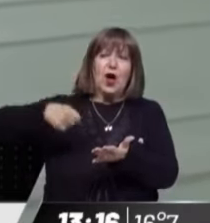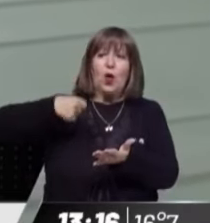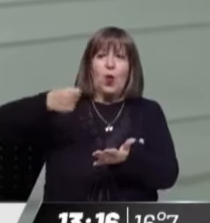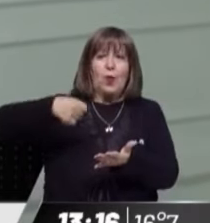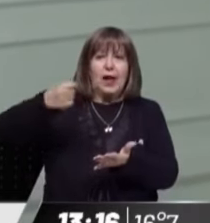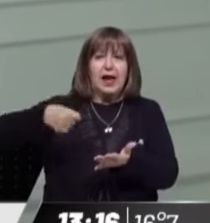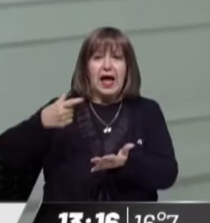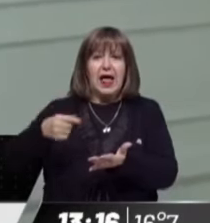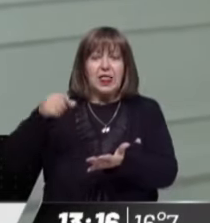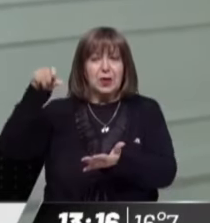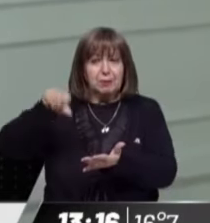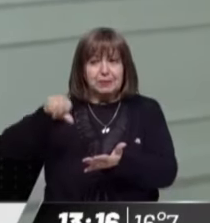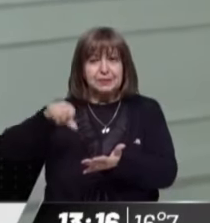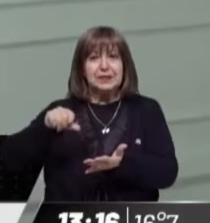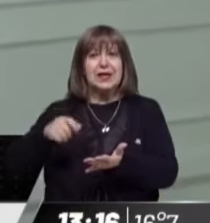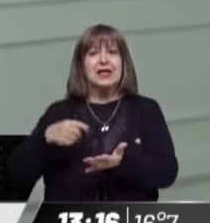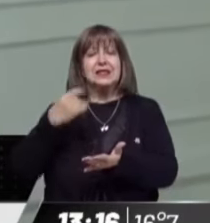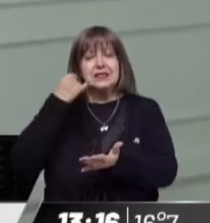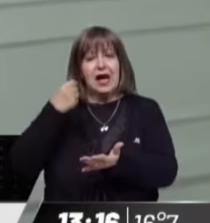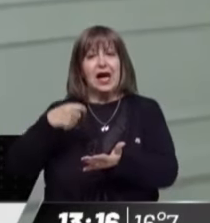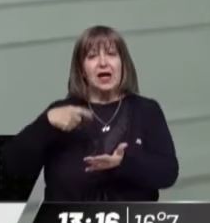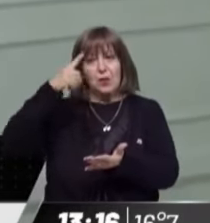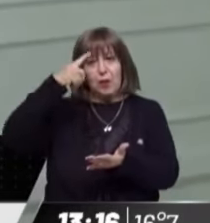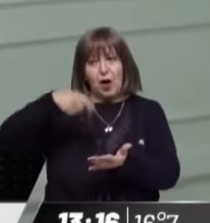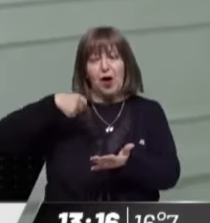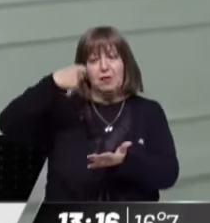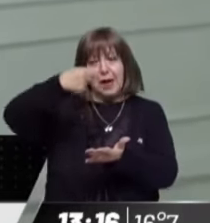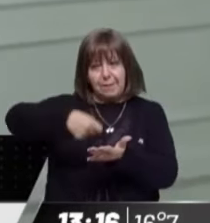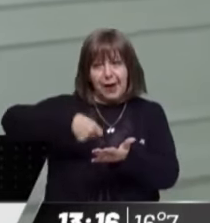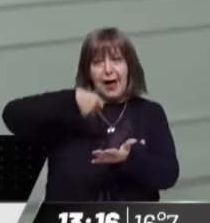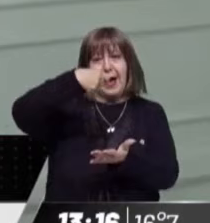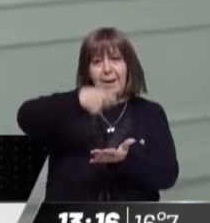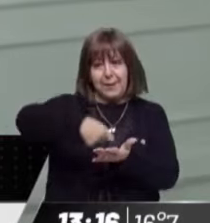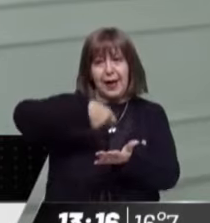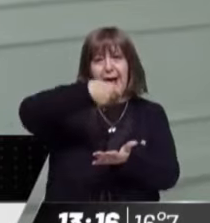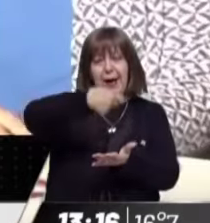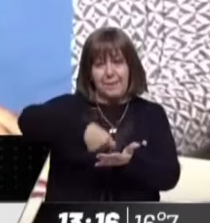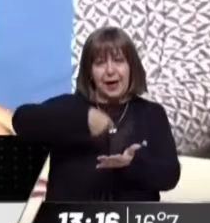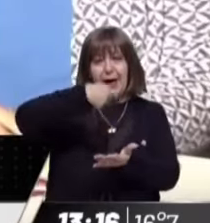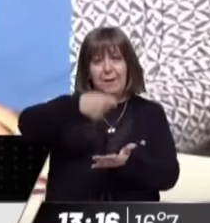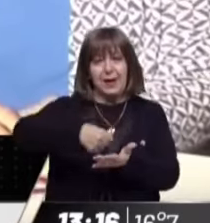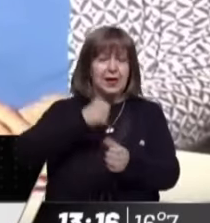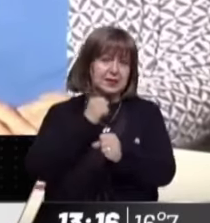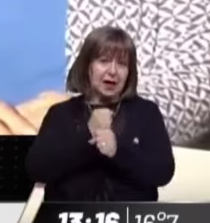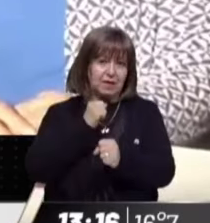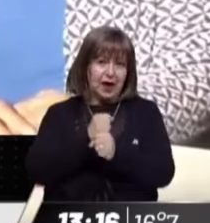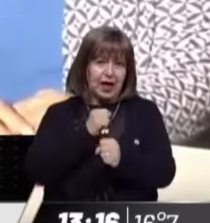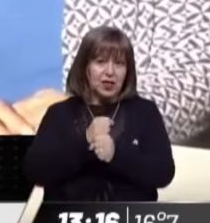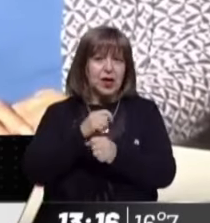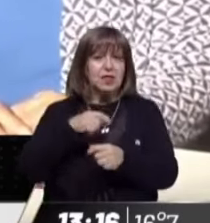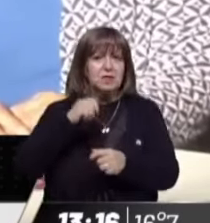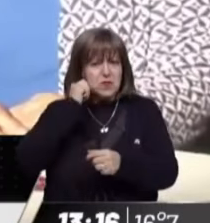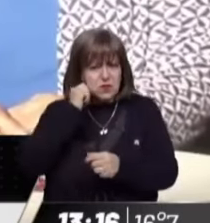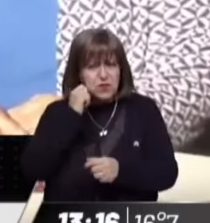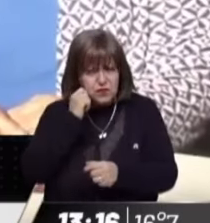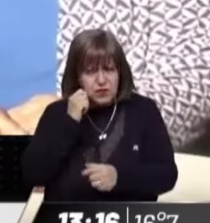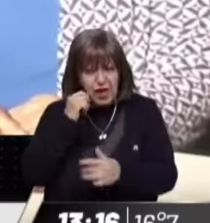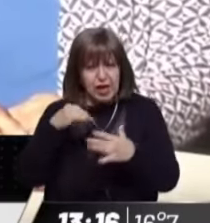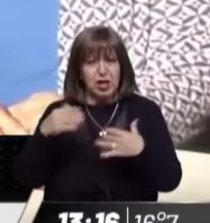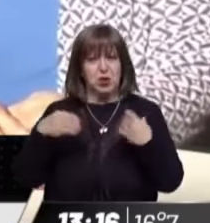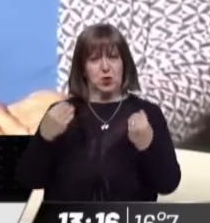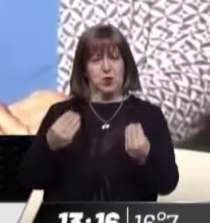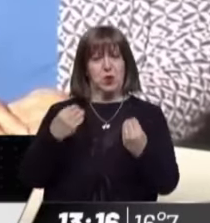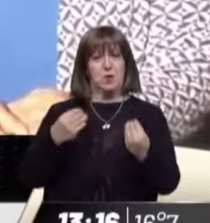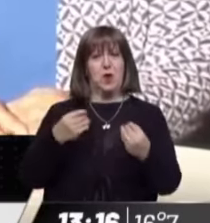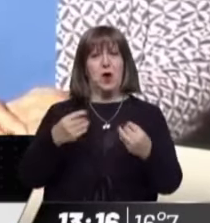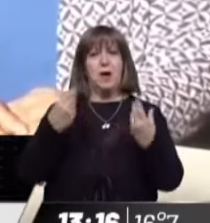mal pagos, que hicieron los aportes que correspondían para el Estado, que ayudaron al Estado. Eso es una de las cosas. Imagínate que quieren que perdamos